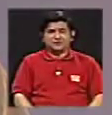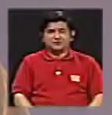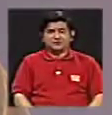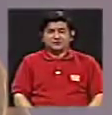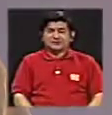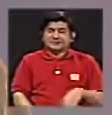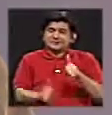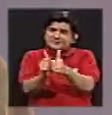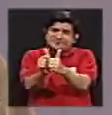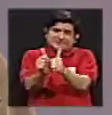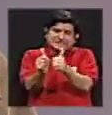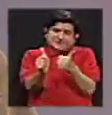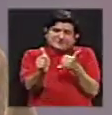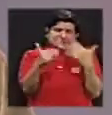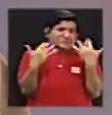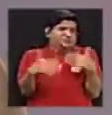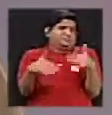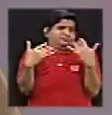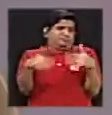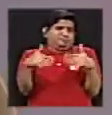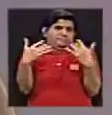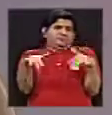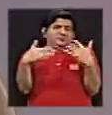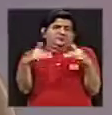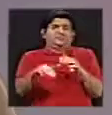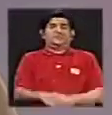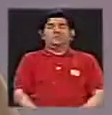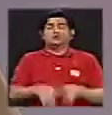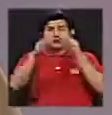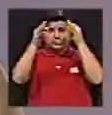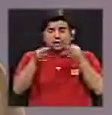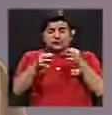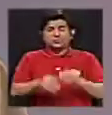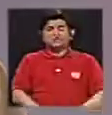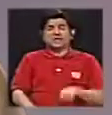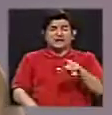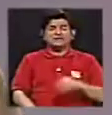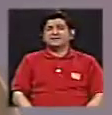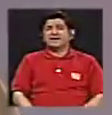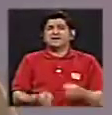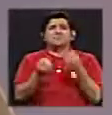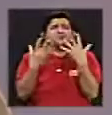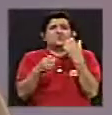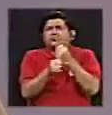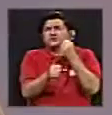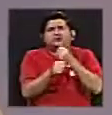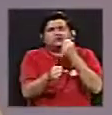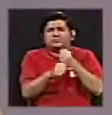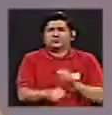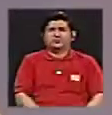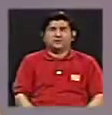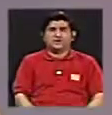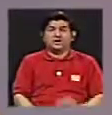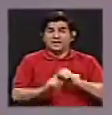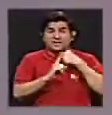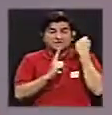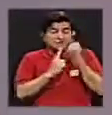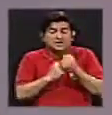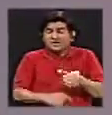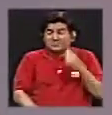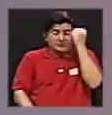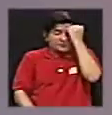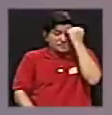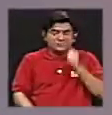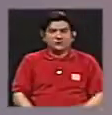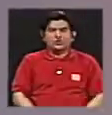sufriendo demoras tremendas porque son tribunales colapsados. Uh-huh. Es absurdo. Tenemos un tribunal